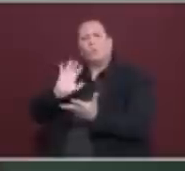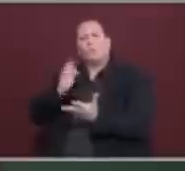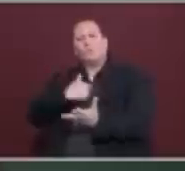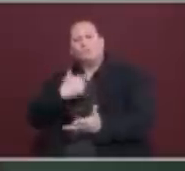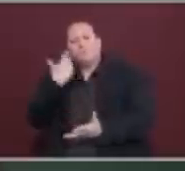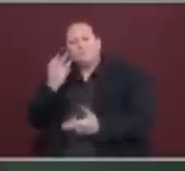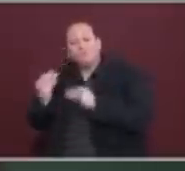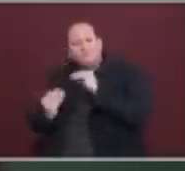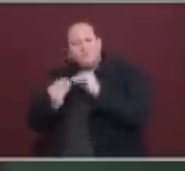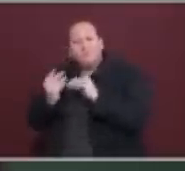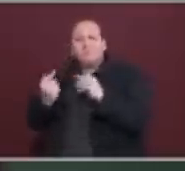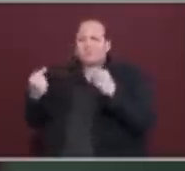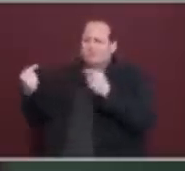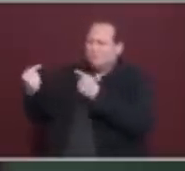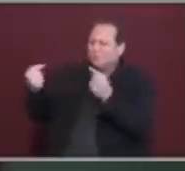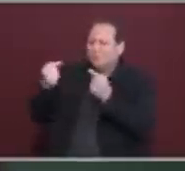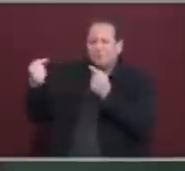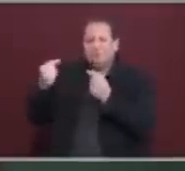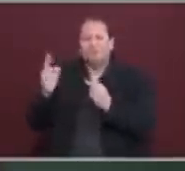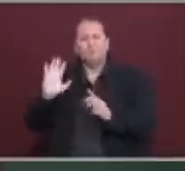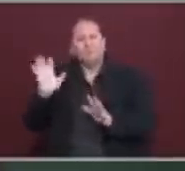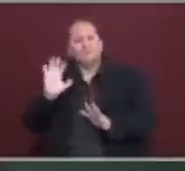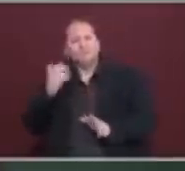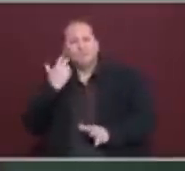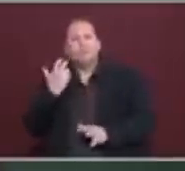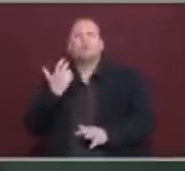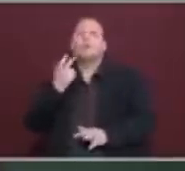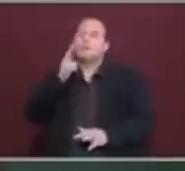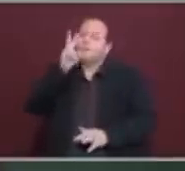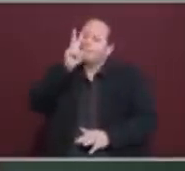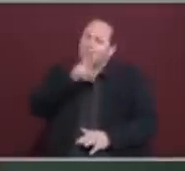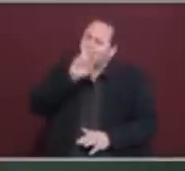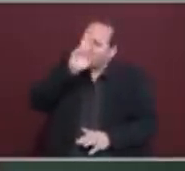y con todo todo todo todo respeto